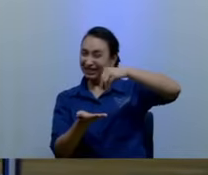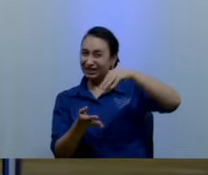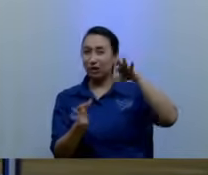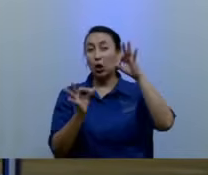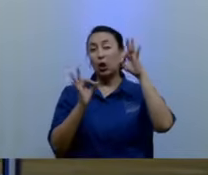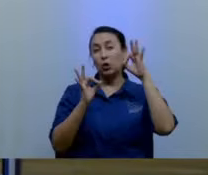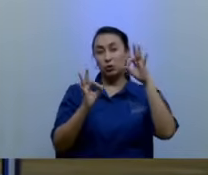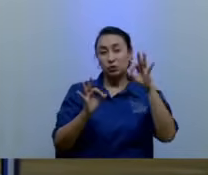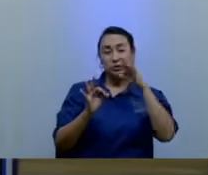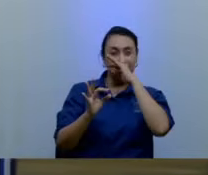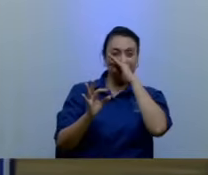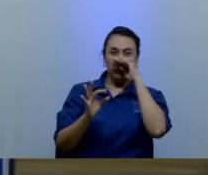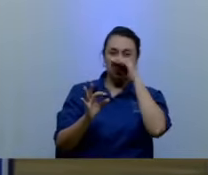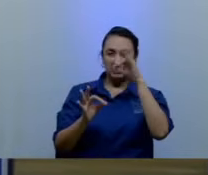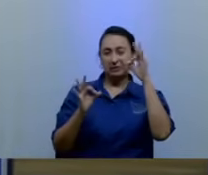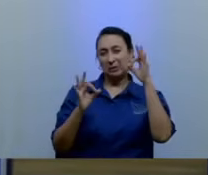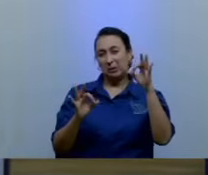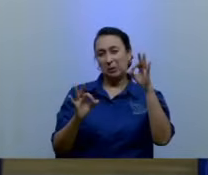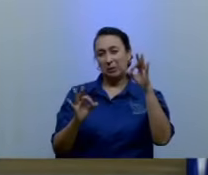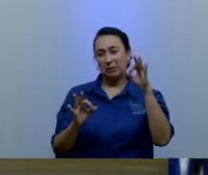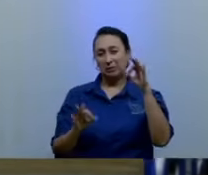cambia, hay que echarle chile.